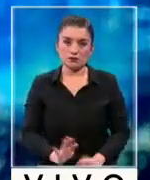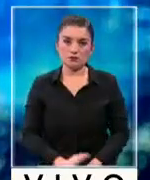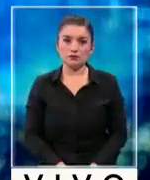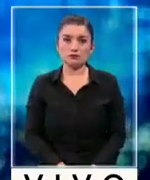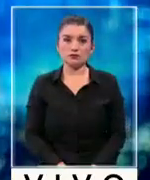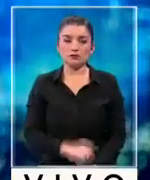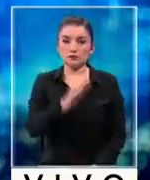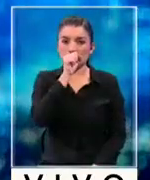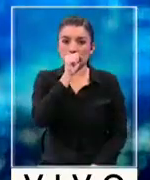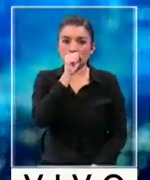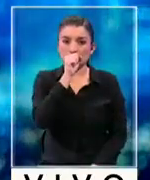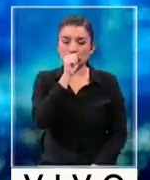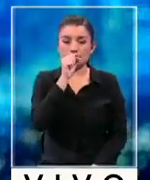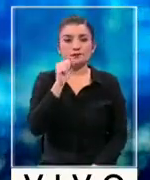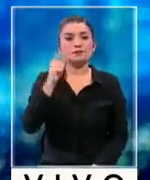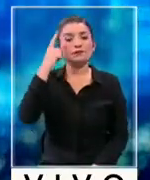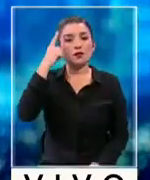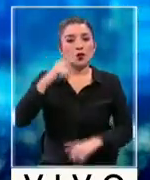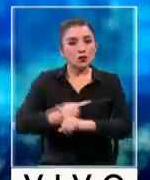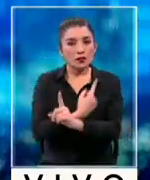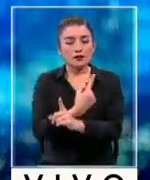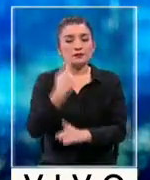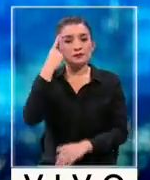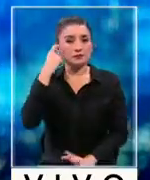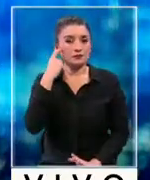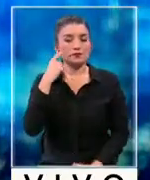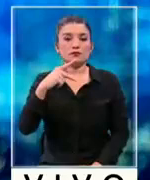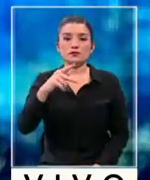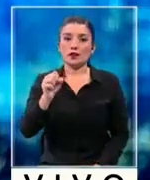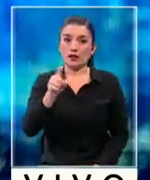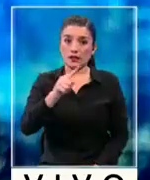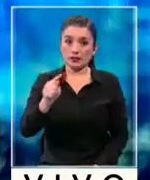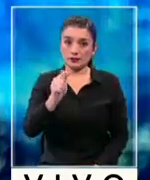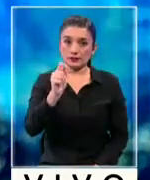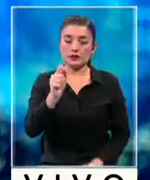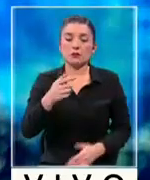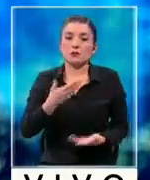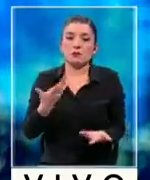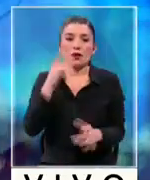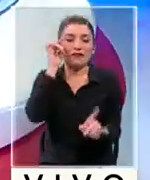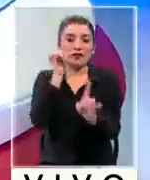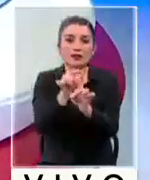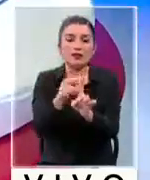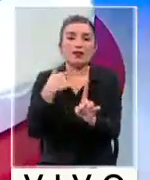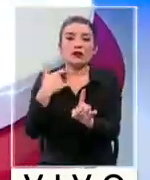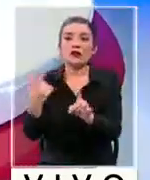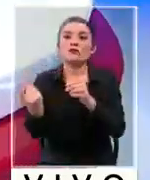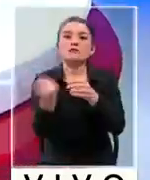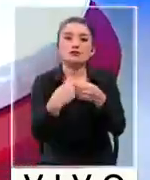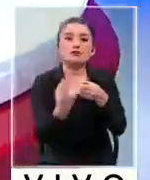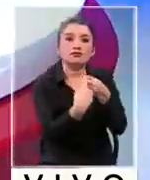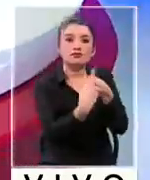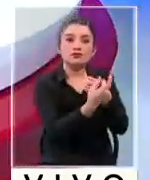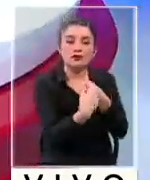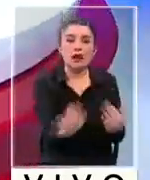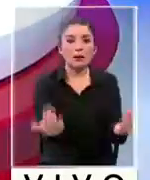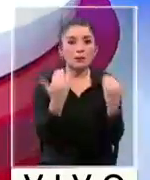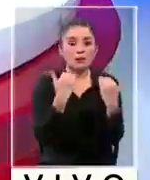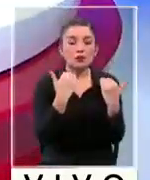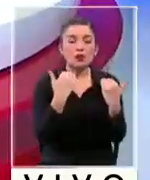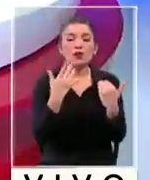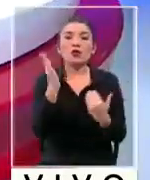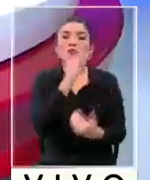Nuevamente creo que Felipe, en su entusiasmo por tratar de ganar adhesión, no recoge fielmente lo que, en mi caso, la Unión